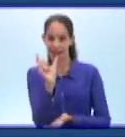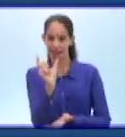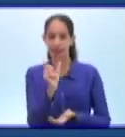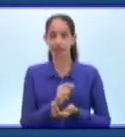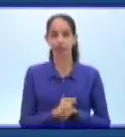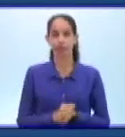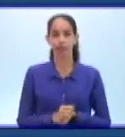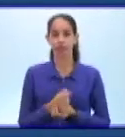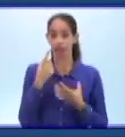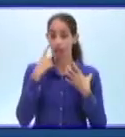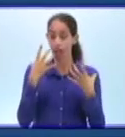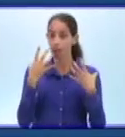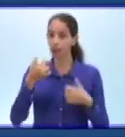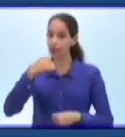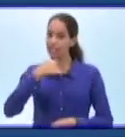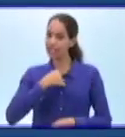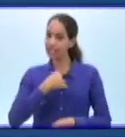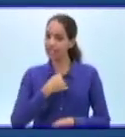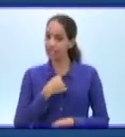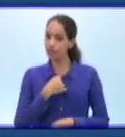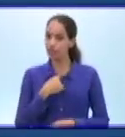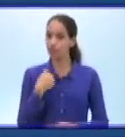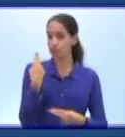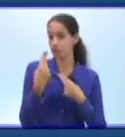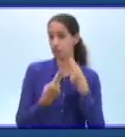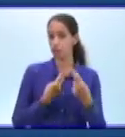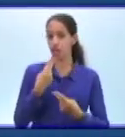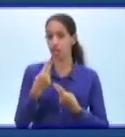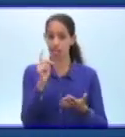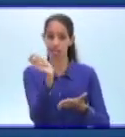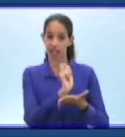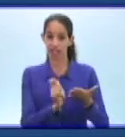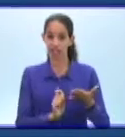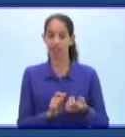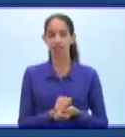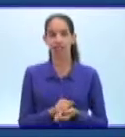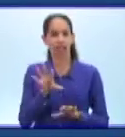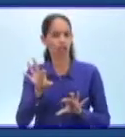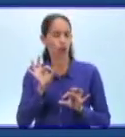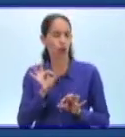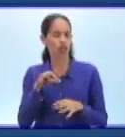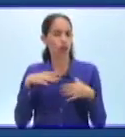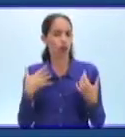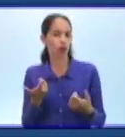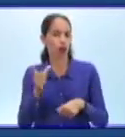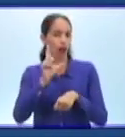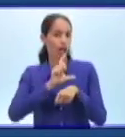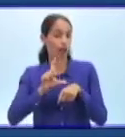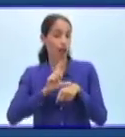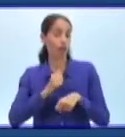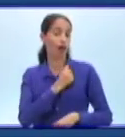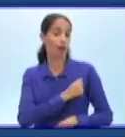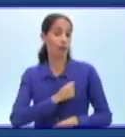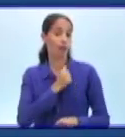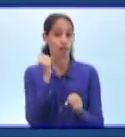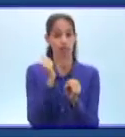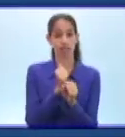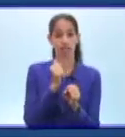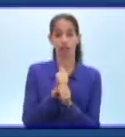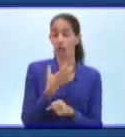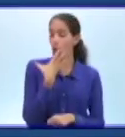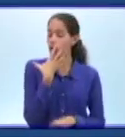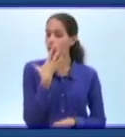importantes para mí si fuera a abordar el tema. Campo, amor al trabajo, gusto,